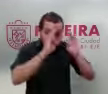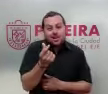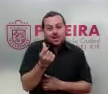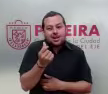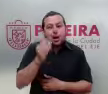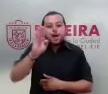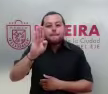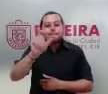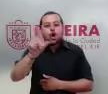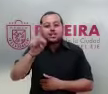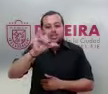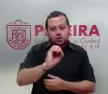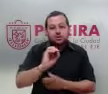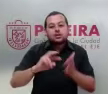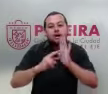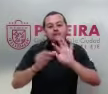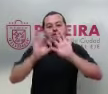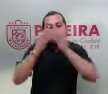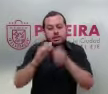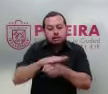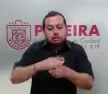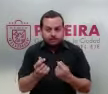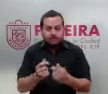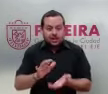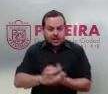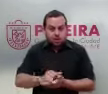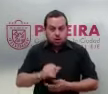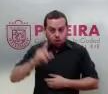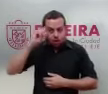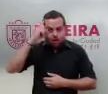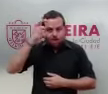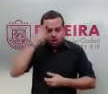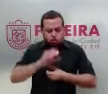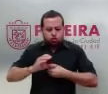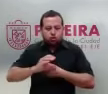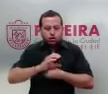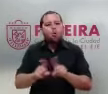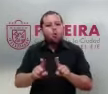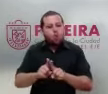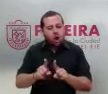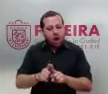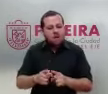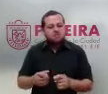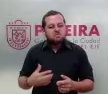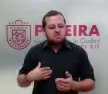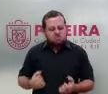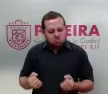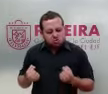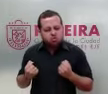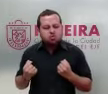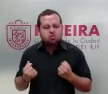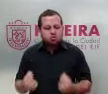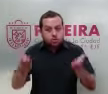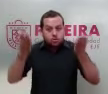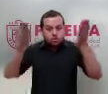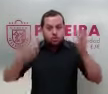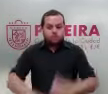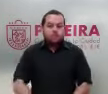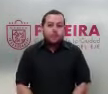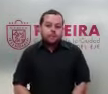las familias. Para lograr este plan, el gobierno de la ciudad tendrá que amarrarse los pantalones y hacer grandes